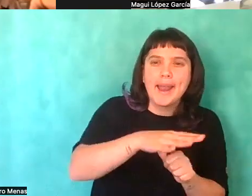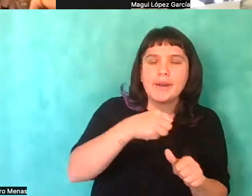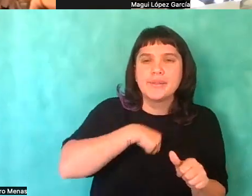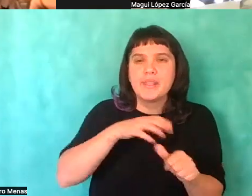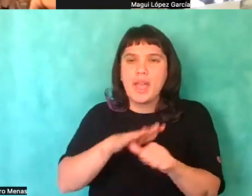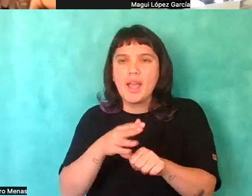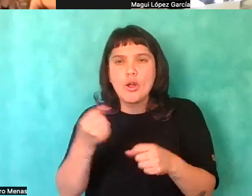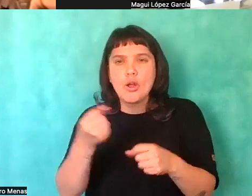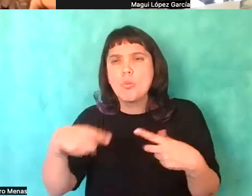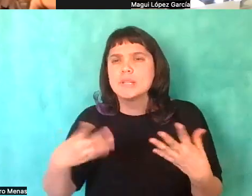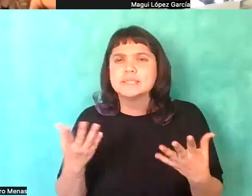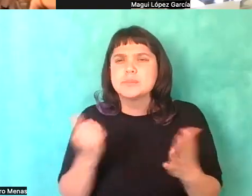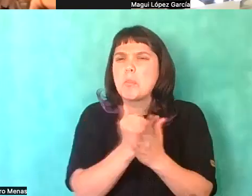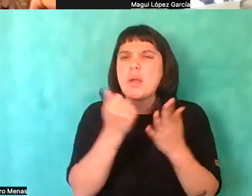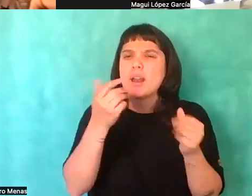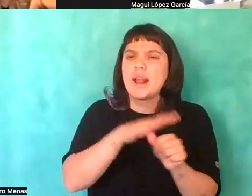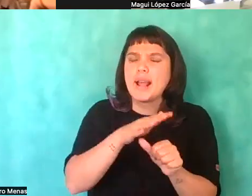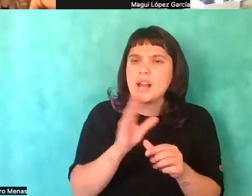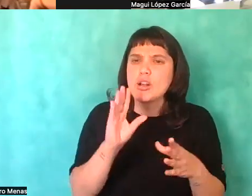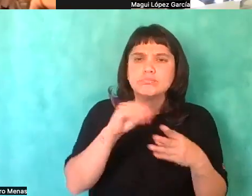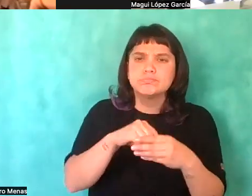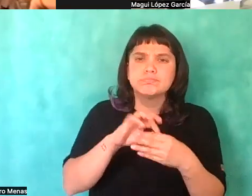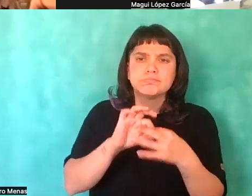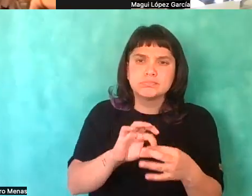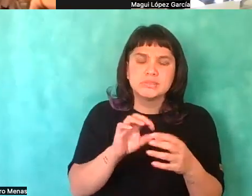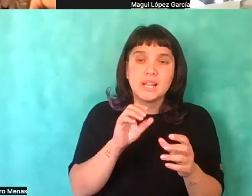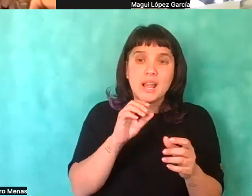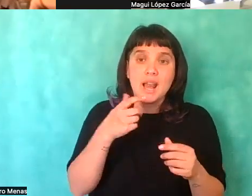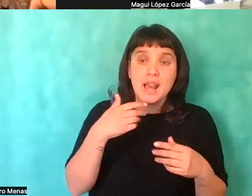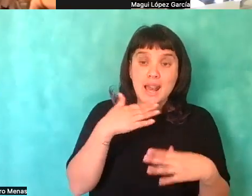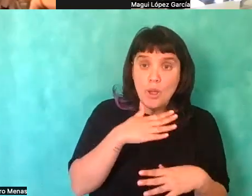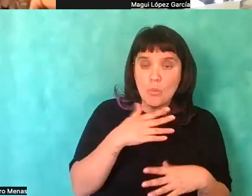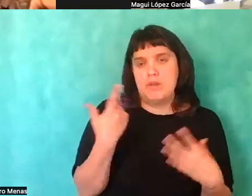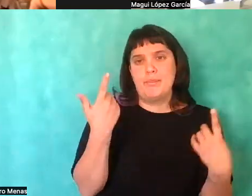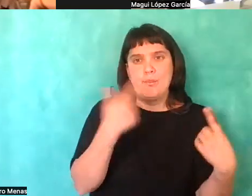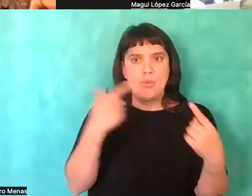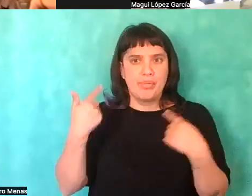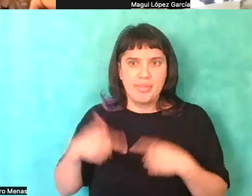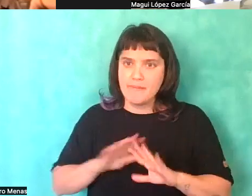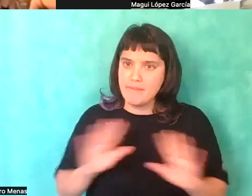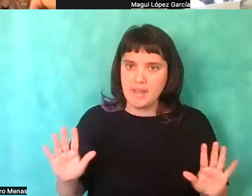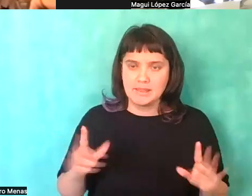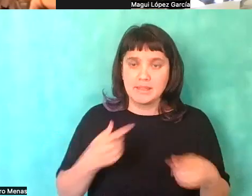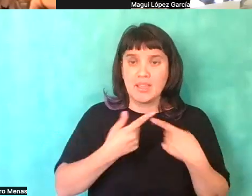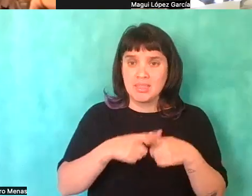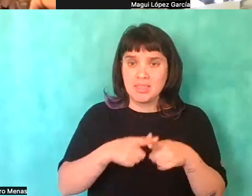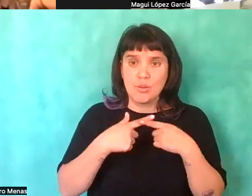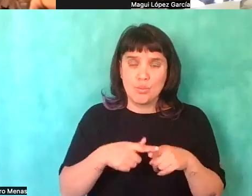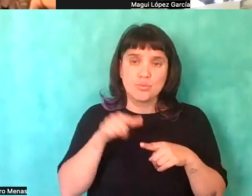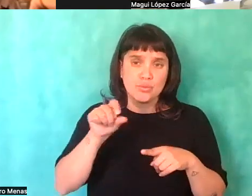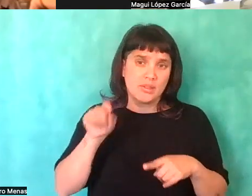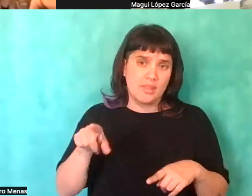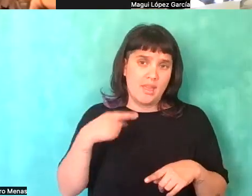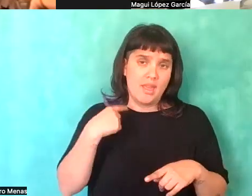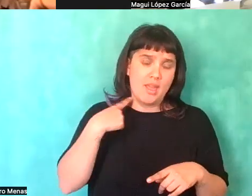con la marcación del género en la lengua, que son muy distintas de las discusiones que se han dado en el español, ¿sí? Porque